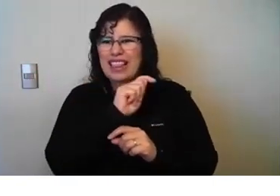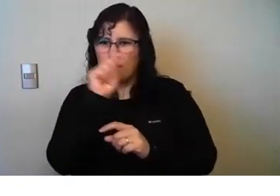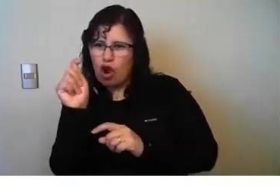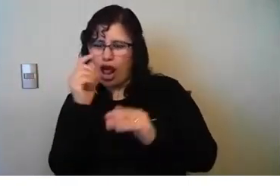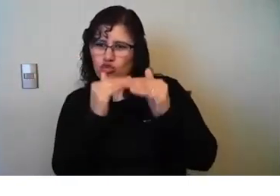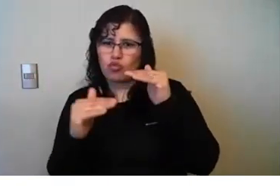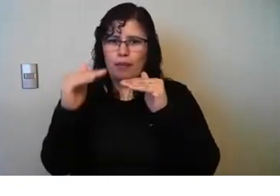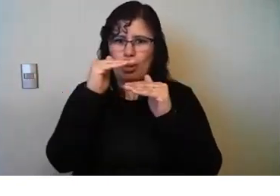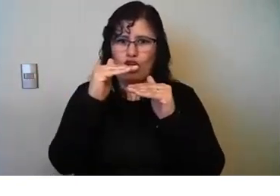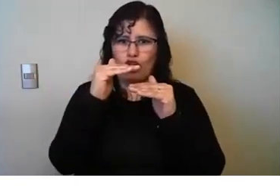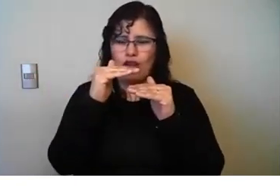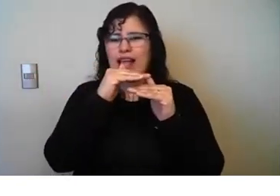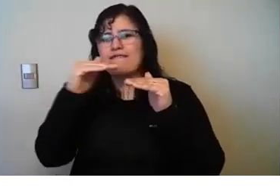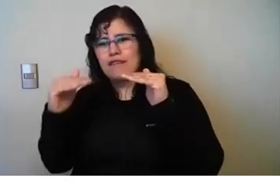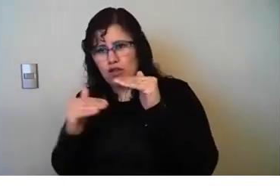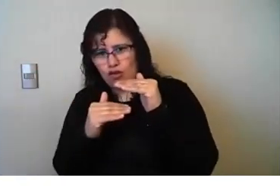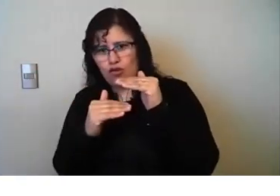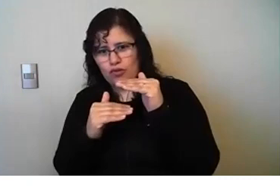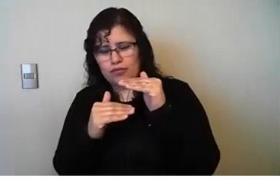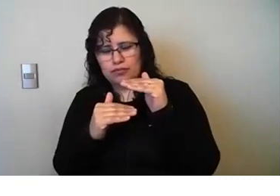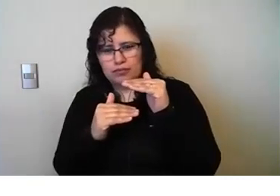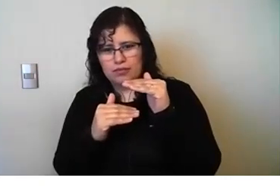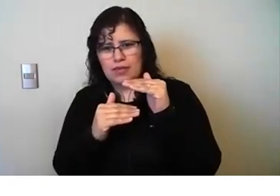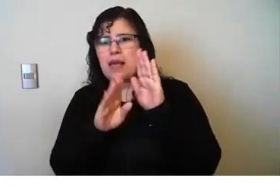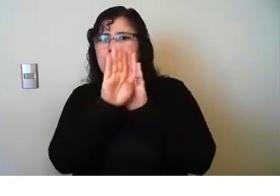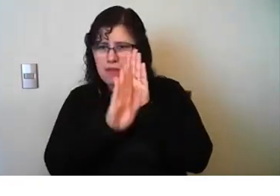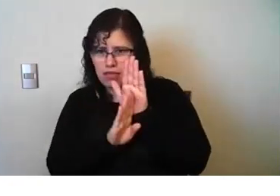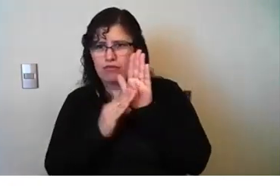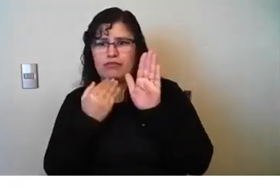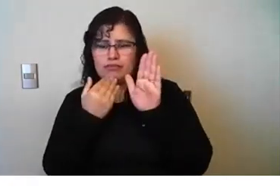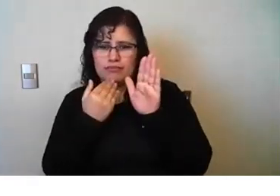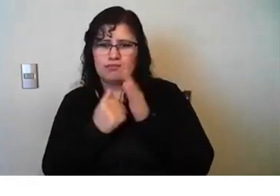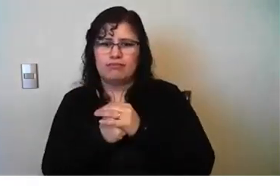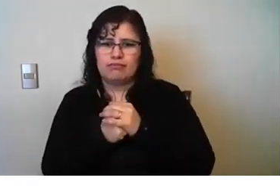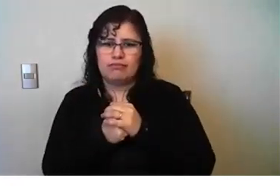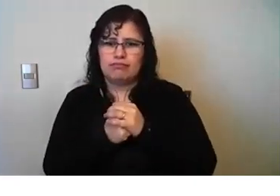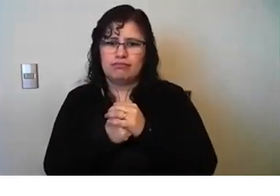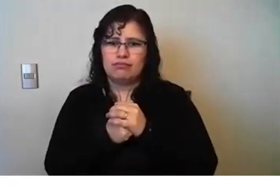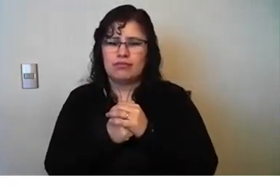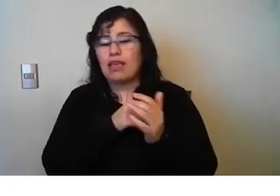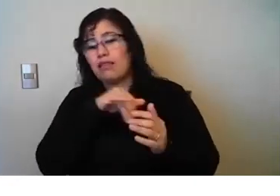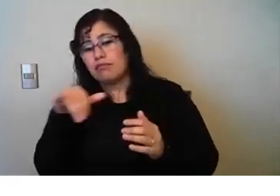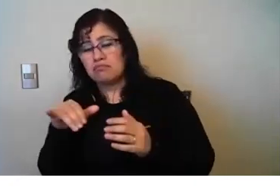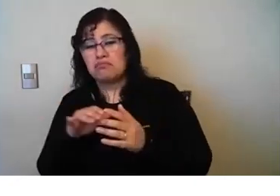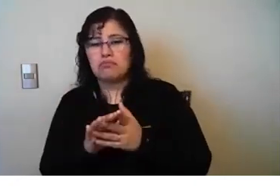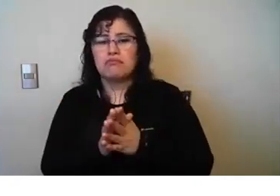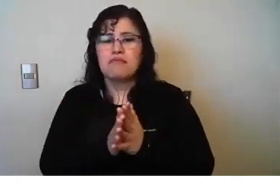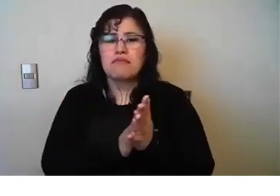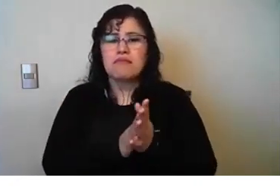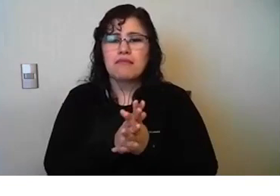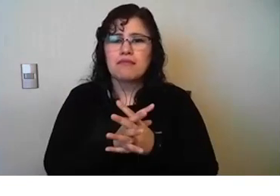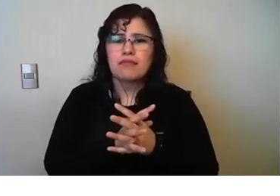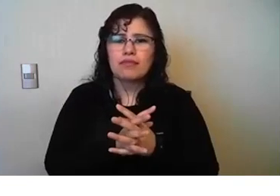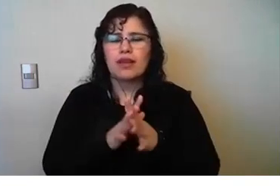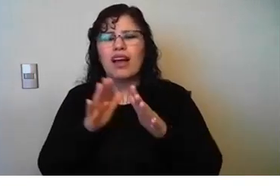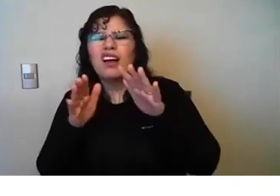superiores, inferiores y medio, y luego, bueno,